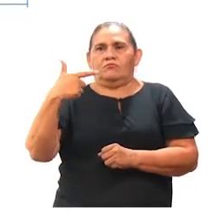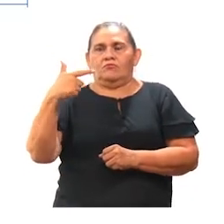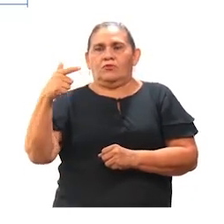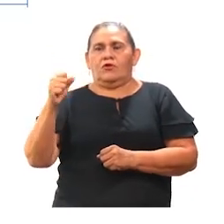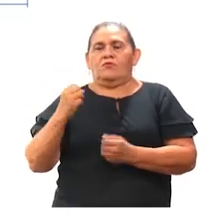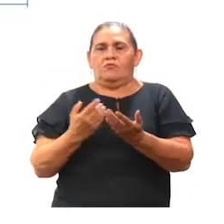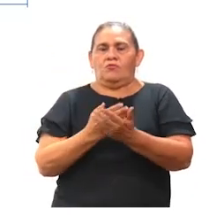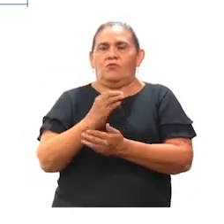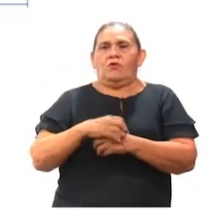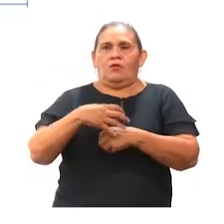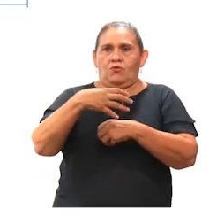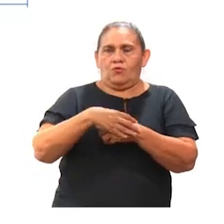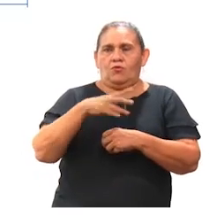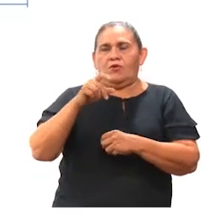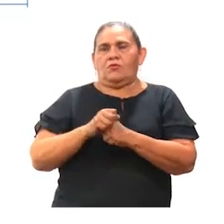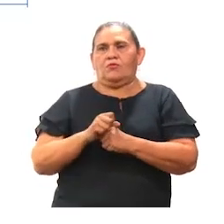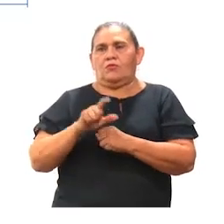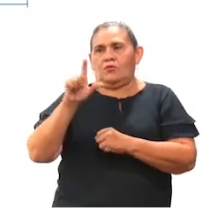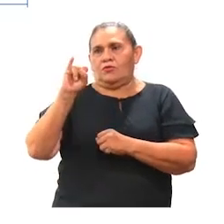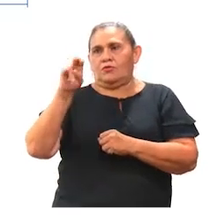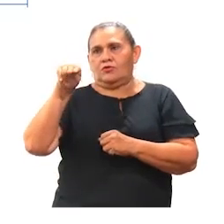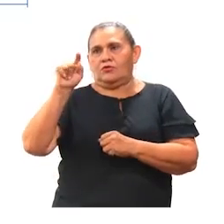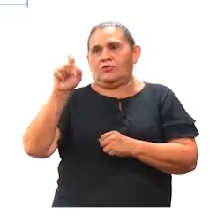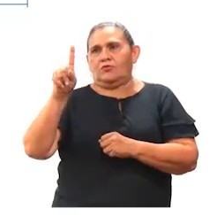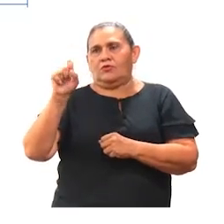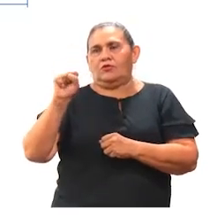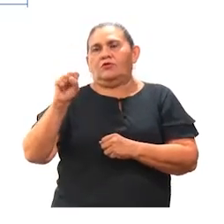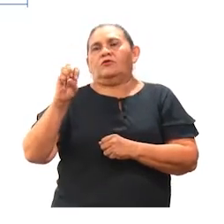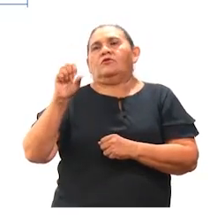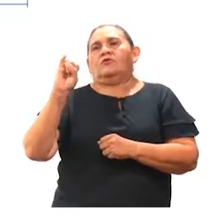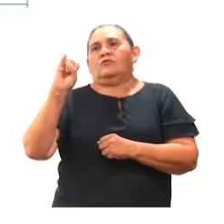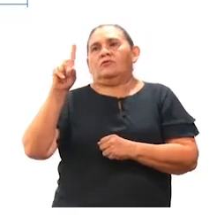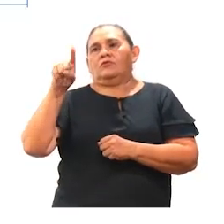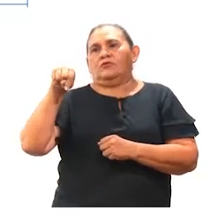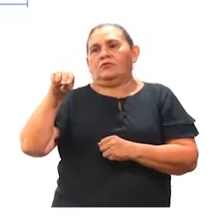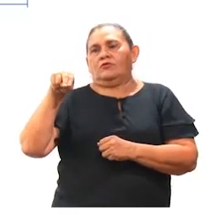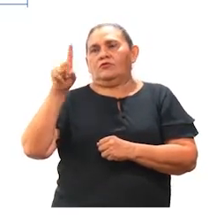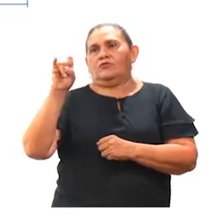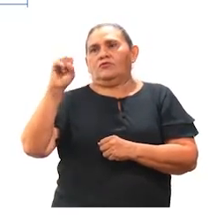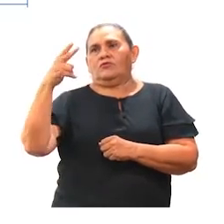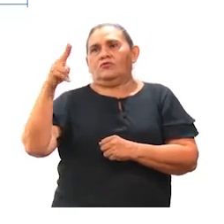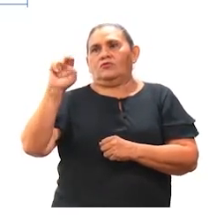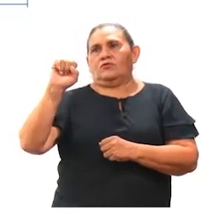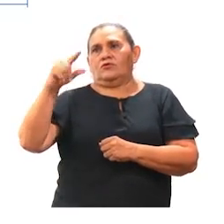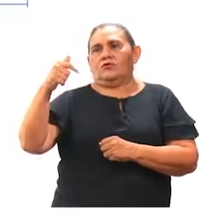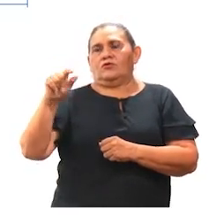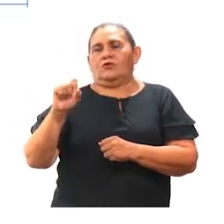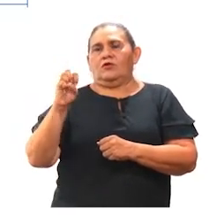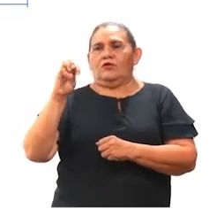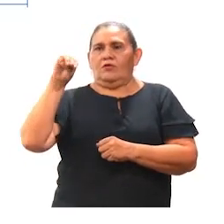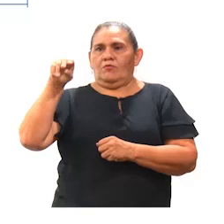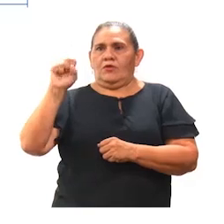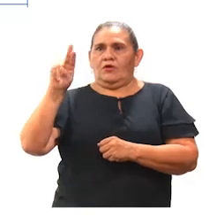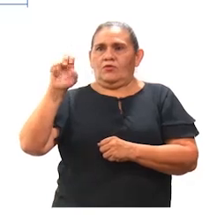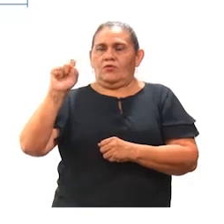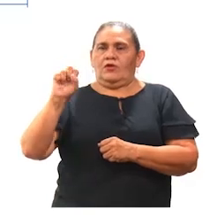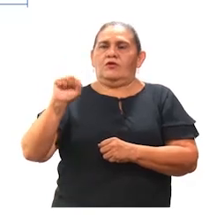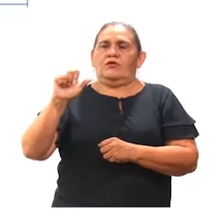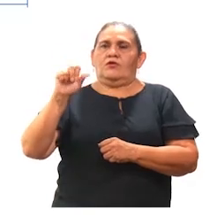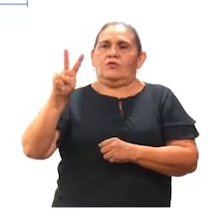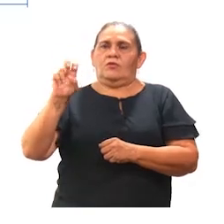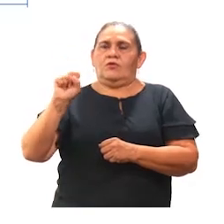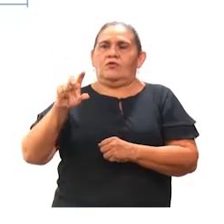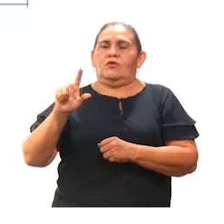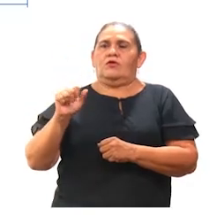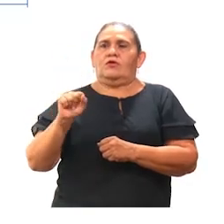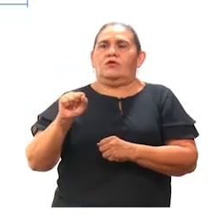Cuculcán, Plan de Ayala Sur, Lindavista, Montecarlo, Industrial, Felipe Carrillo Puerto Norte, Manuel Ávila Camacho,